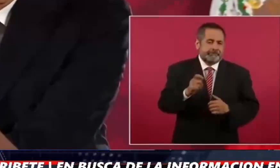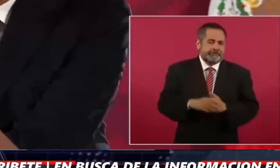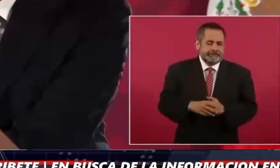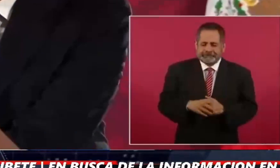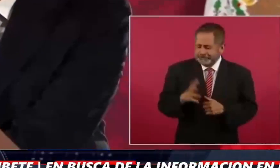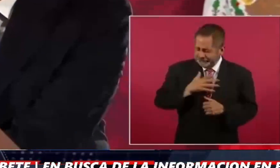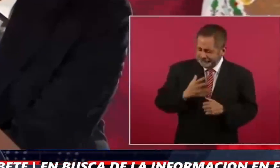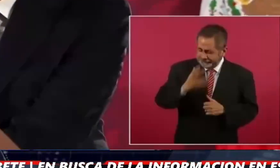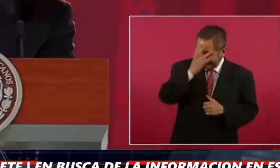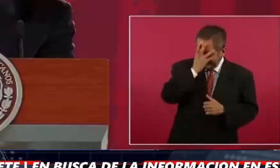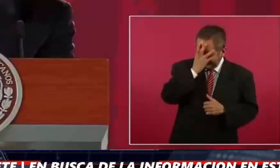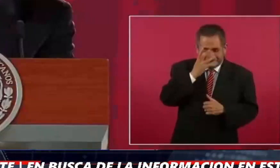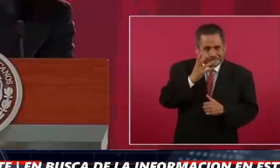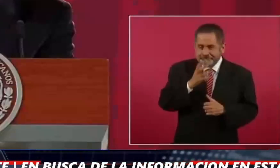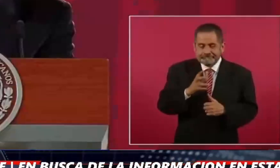pena ajena